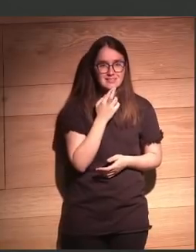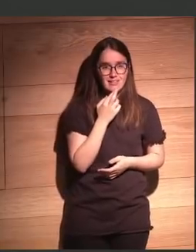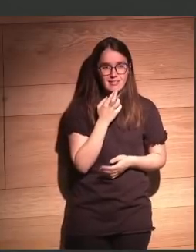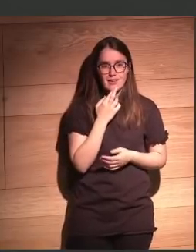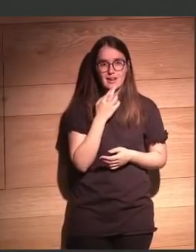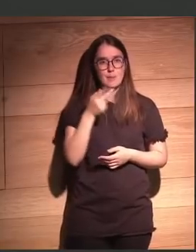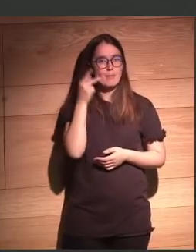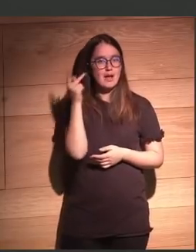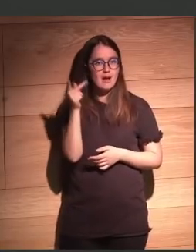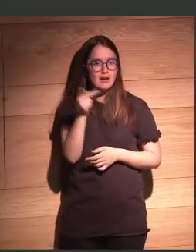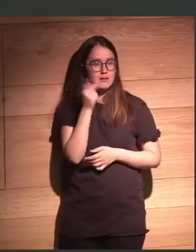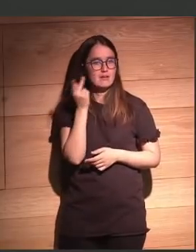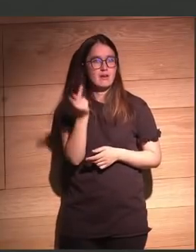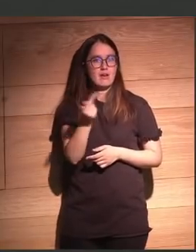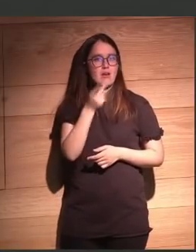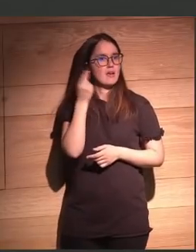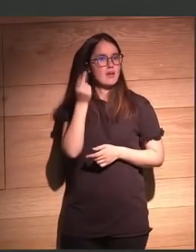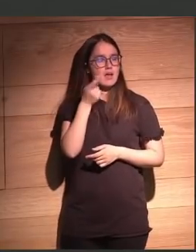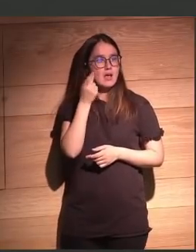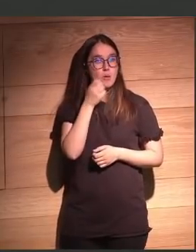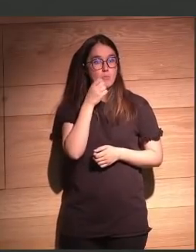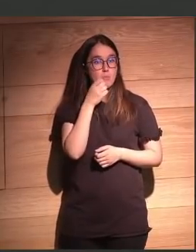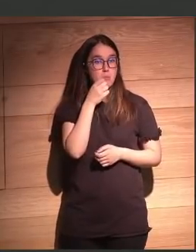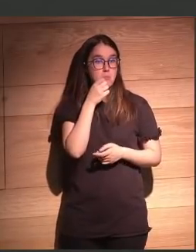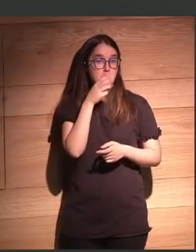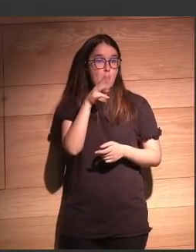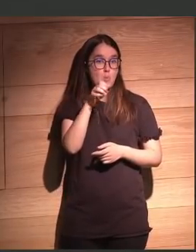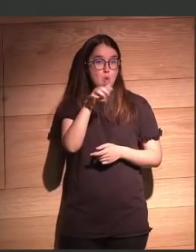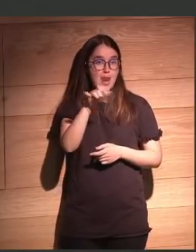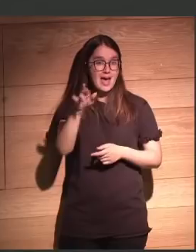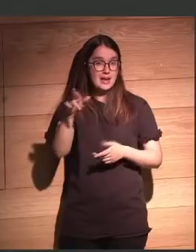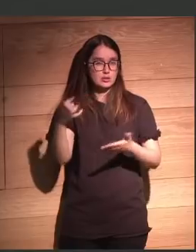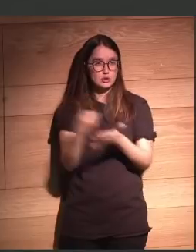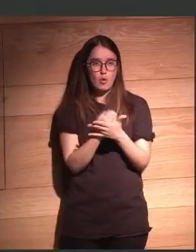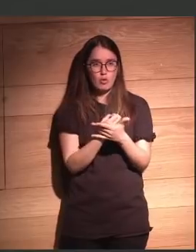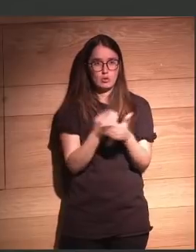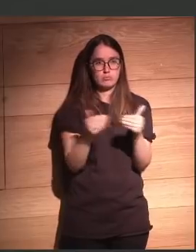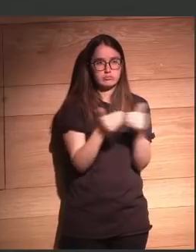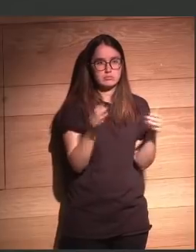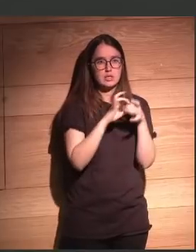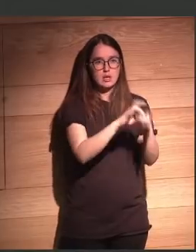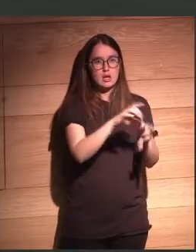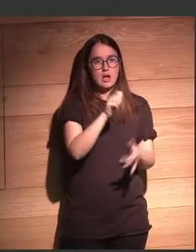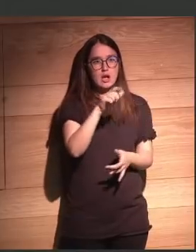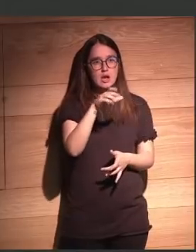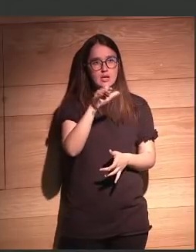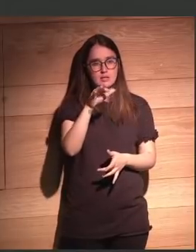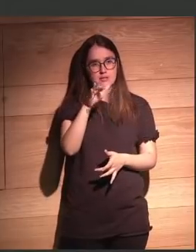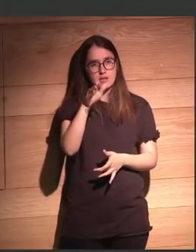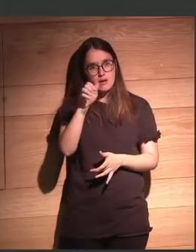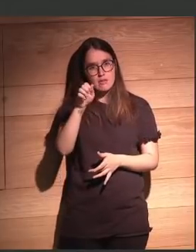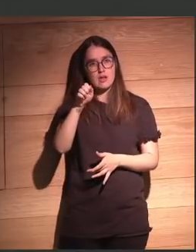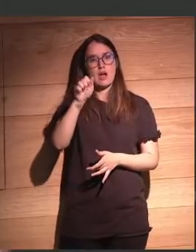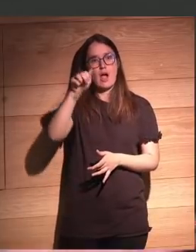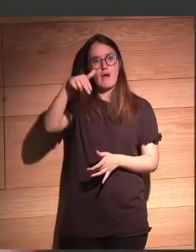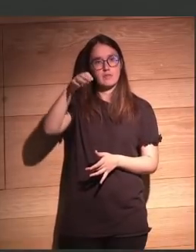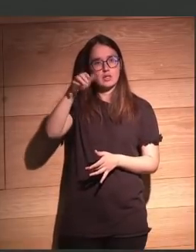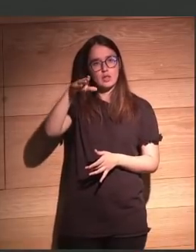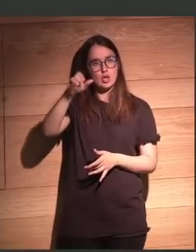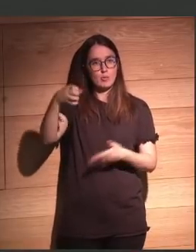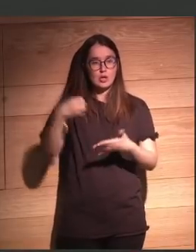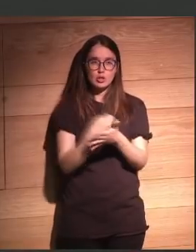Santander, Bankia, el Banco Popular, todos abrieron sus inmobiliarias, Aliseda, Anticipa, etcétera, ¿no? Y